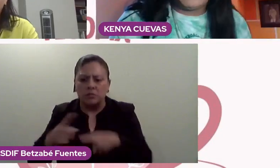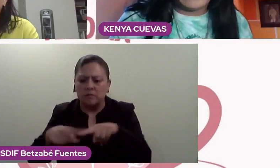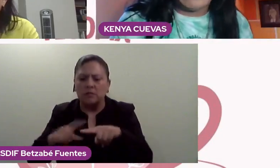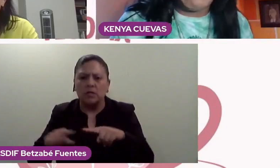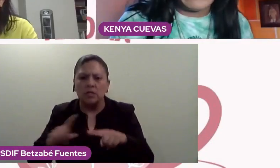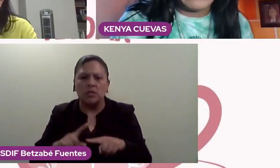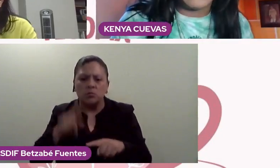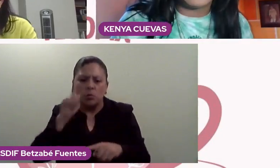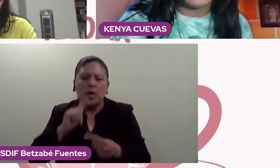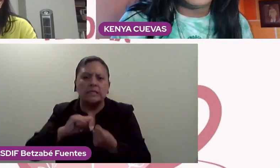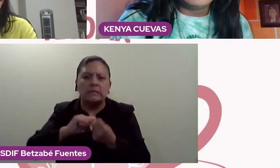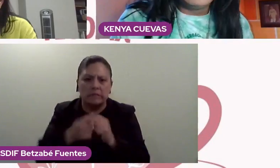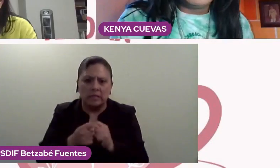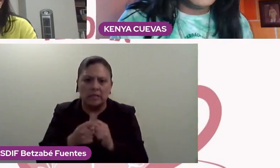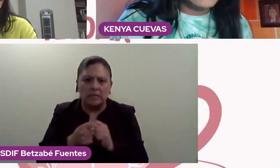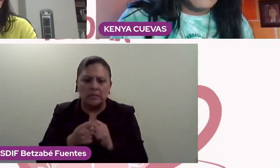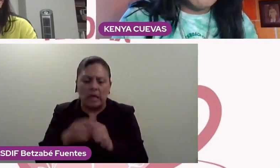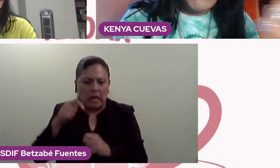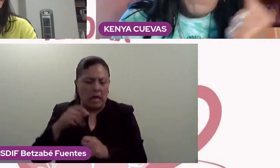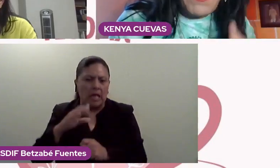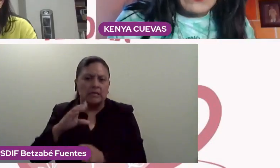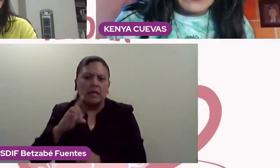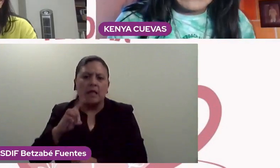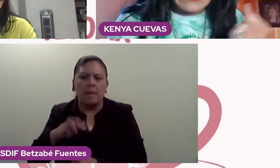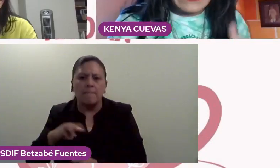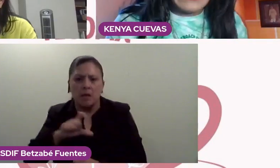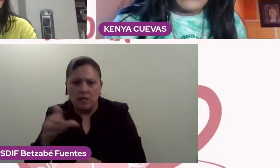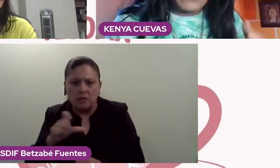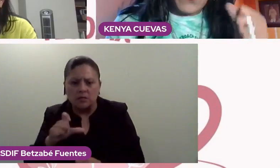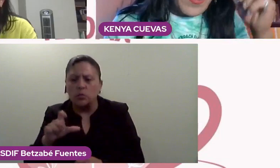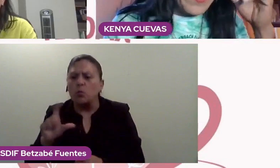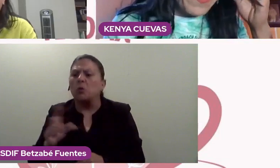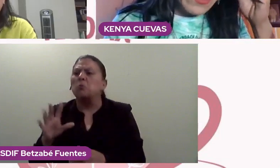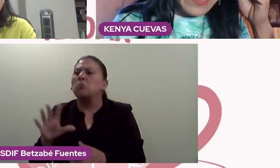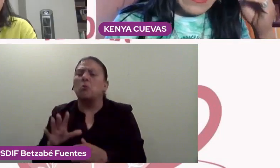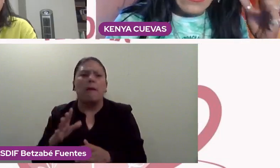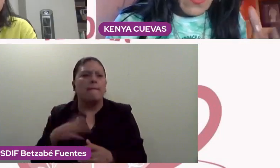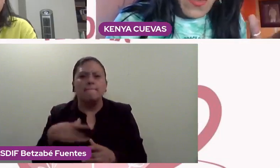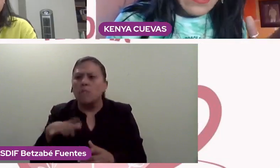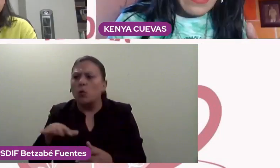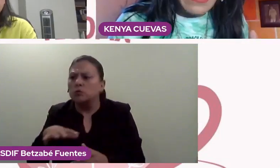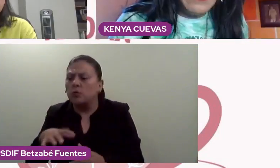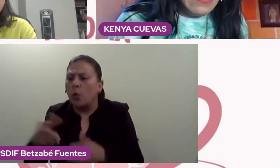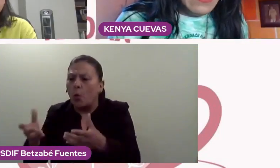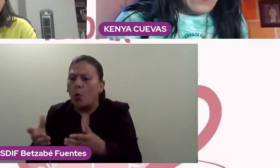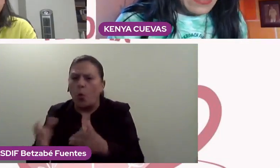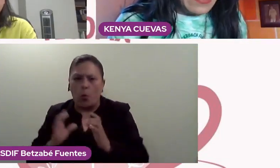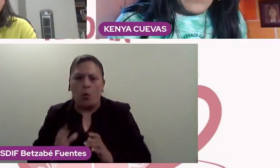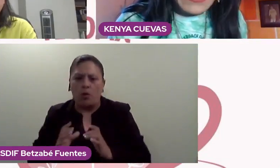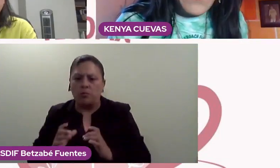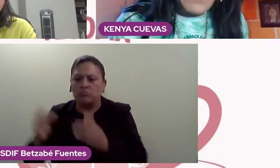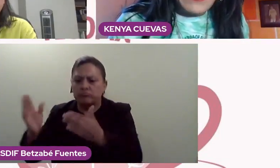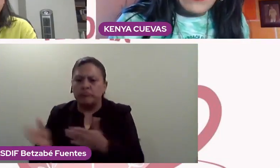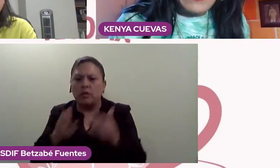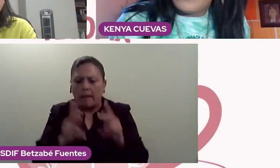en la Ciudad de México, ¿no? Entonces, cuando yo empiezo a rescatar estos cuerpos, te das cuenta de que efectivamente no hay